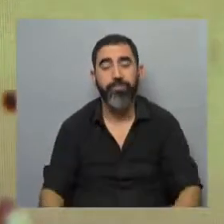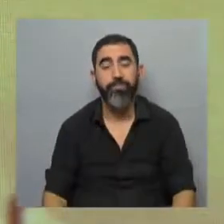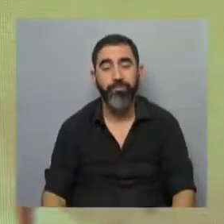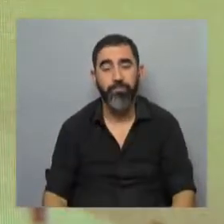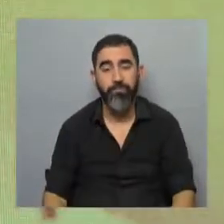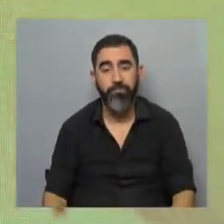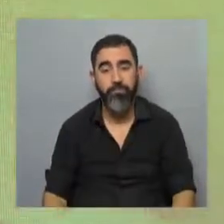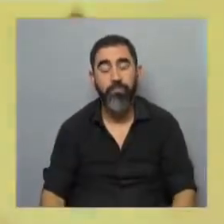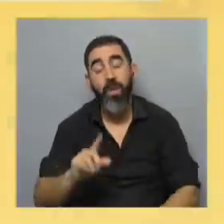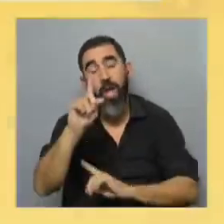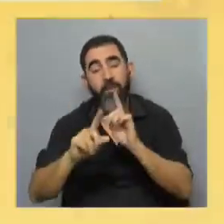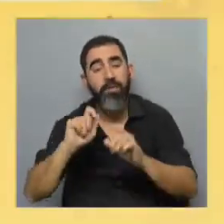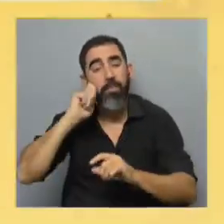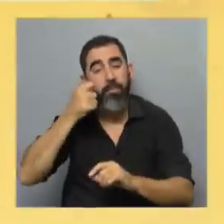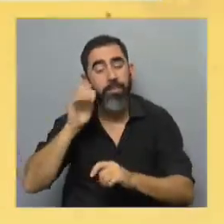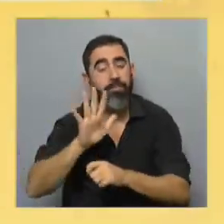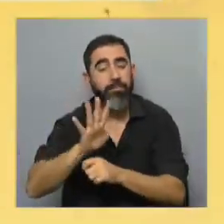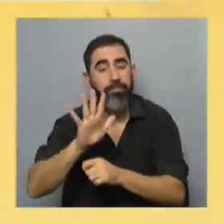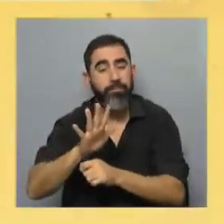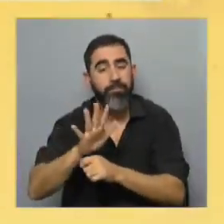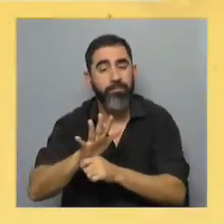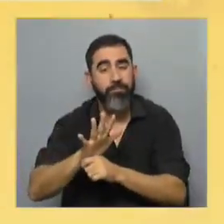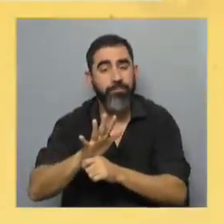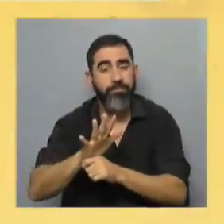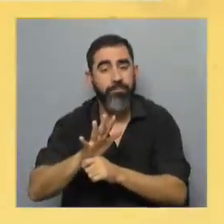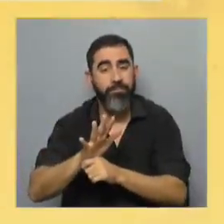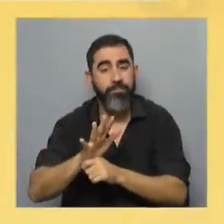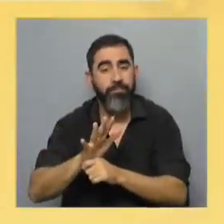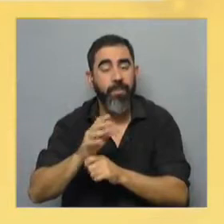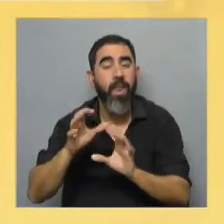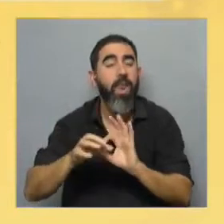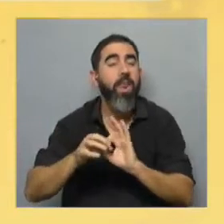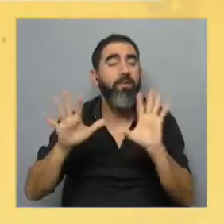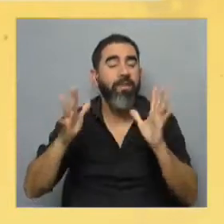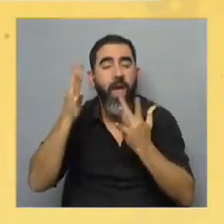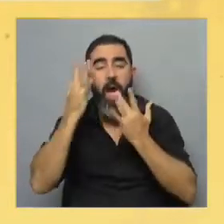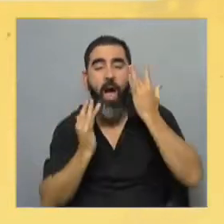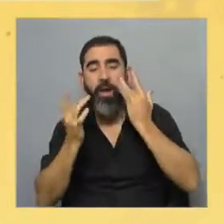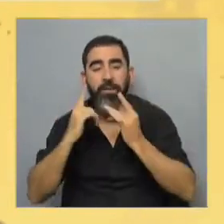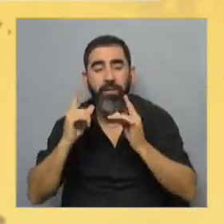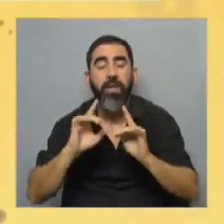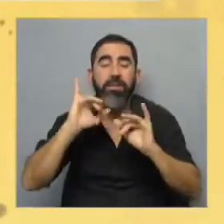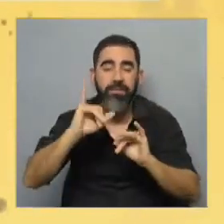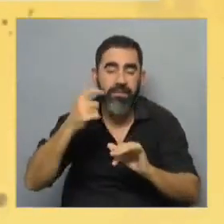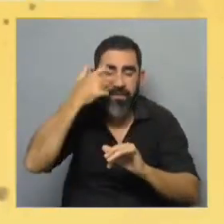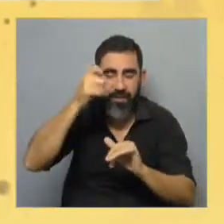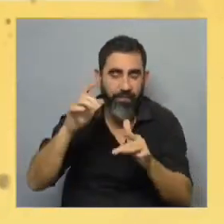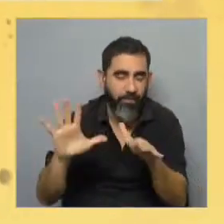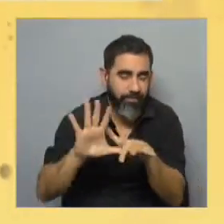A veces me gusta tener también un poco de esa cierta libertad artística sin alejarme mucho de lo científico.